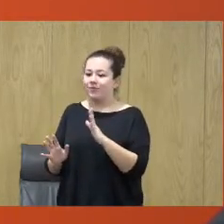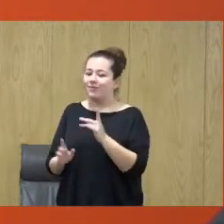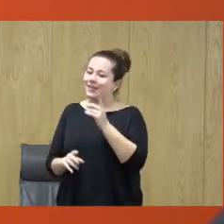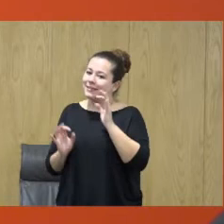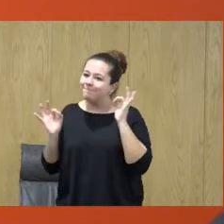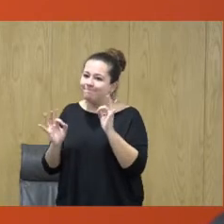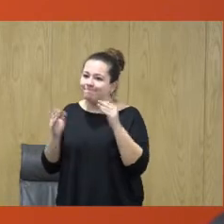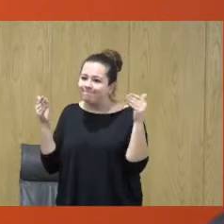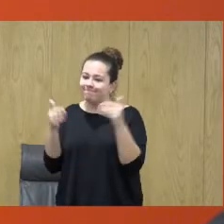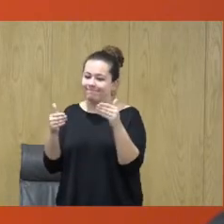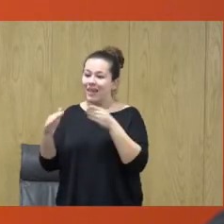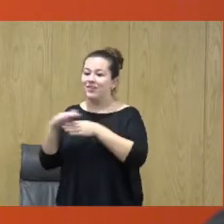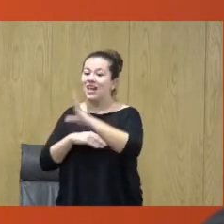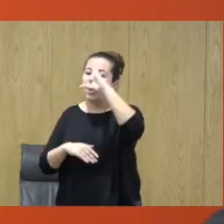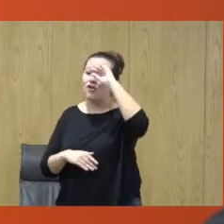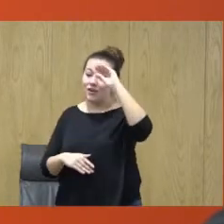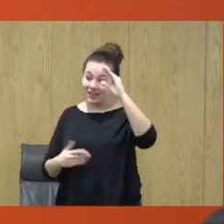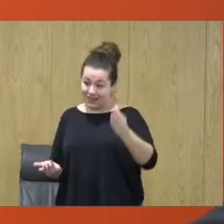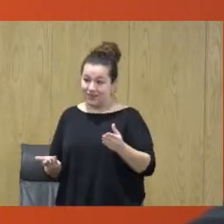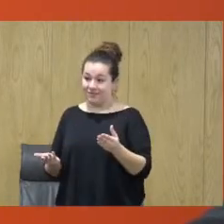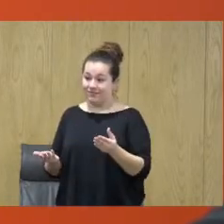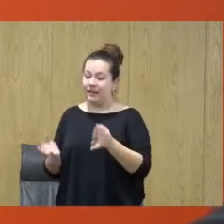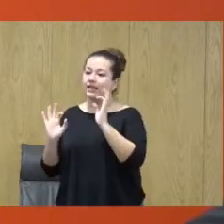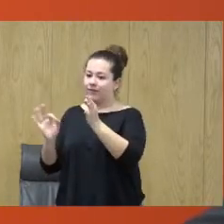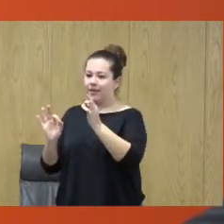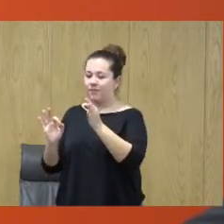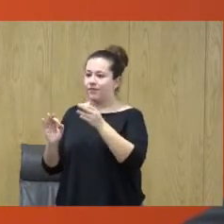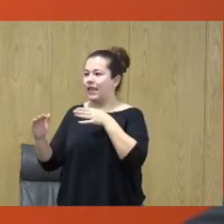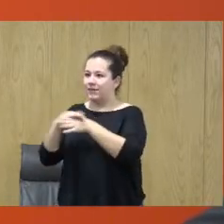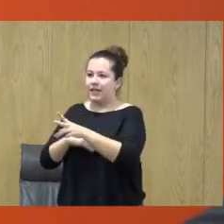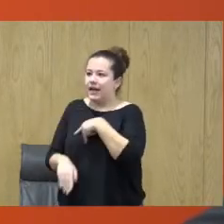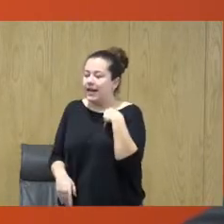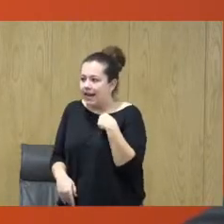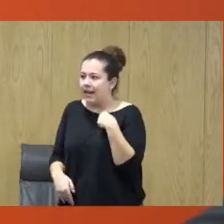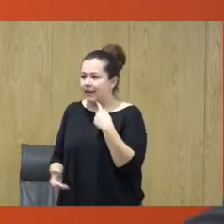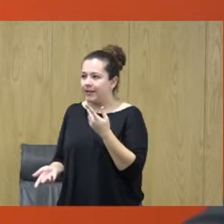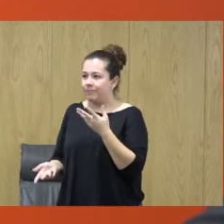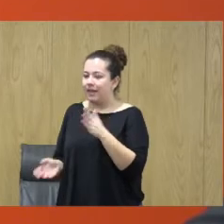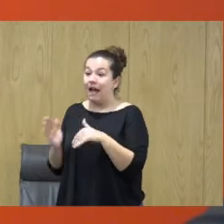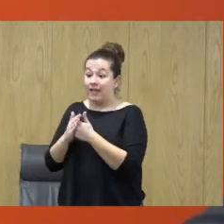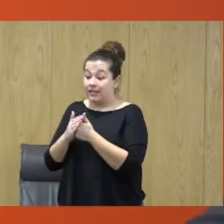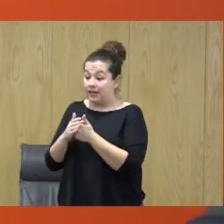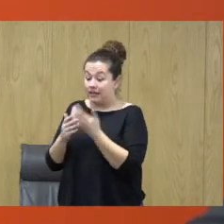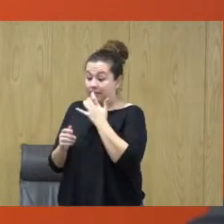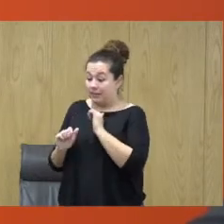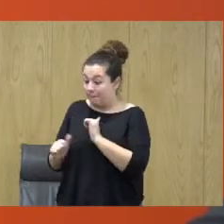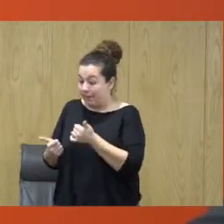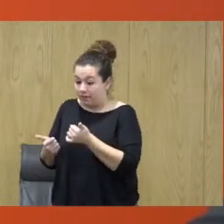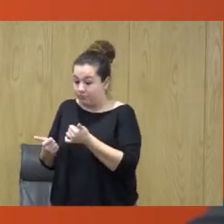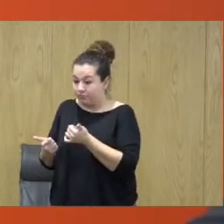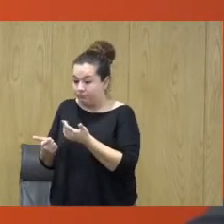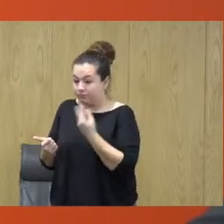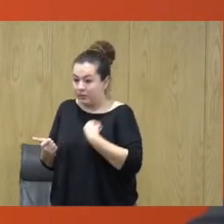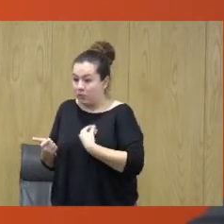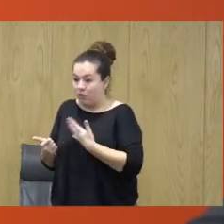accesibilidad cognitiva. Es verdad que la accesibilidad general, incluso partiendo de donde partió, que